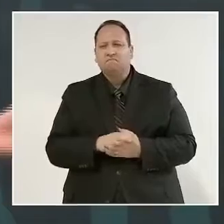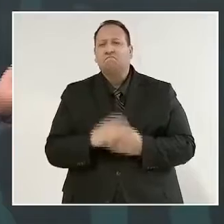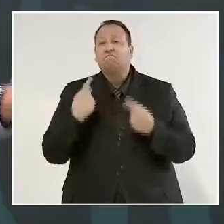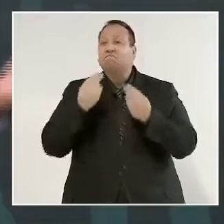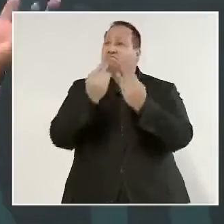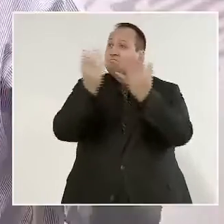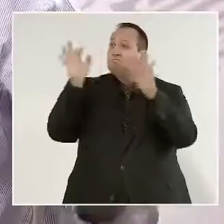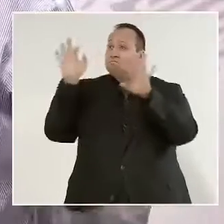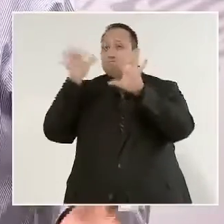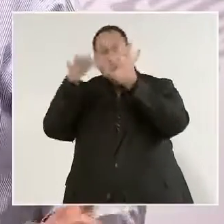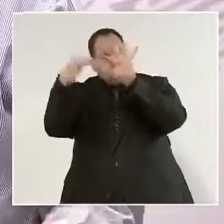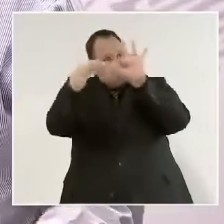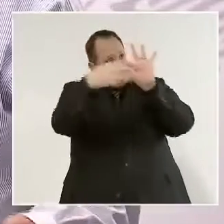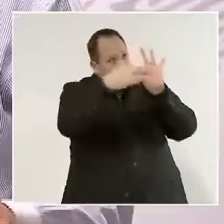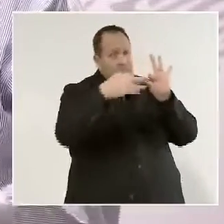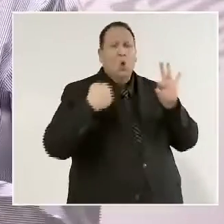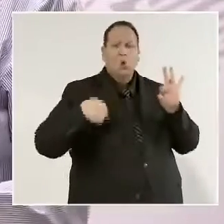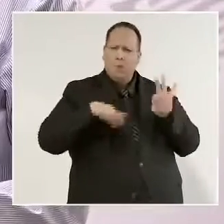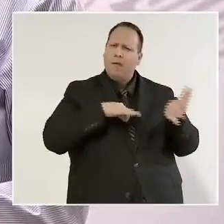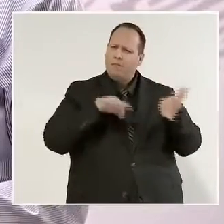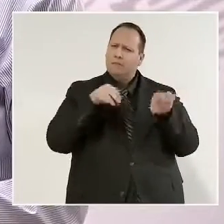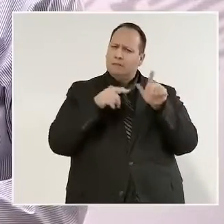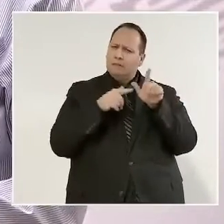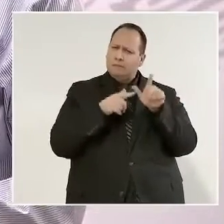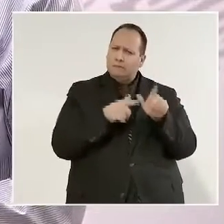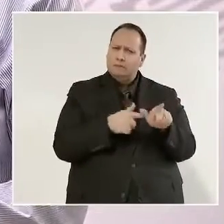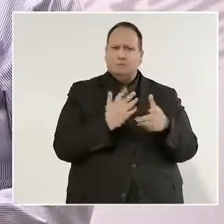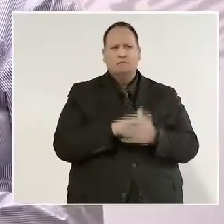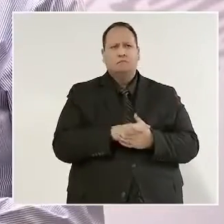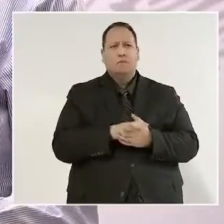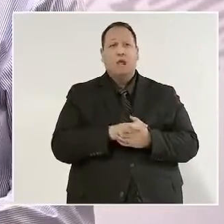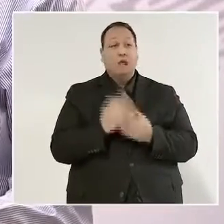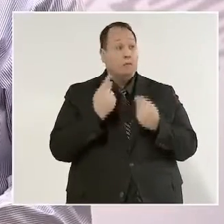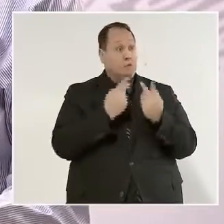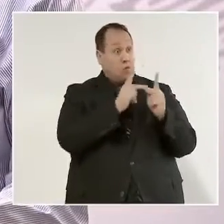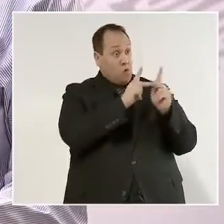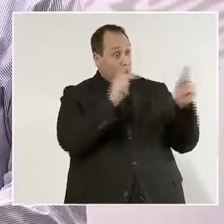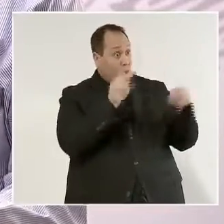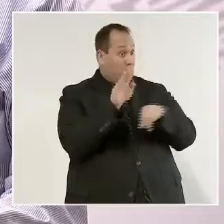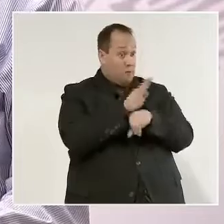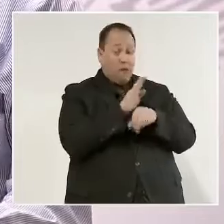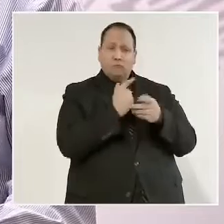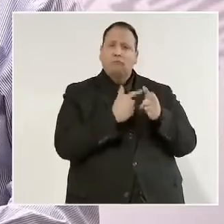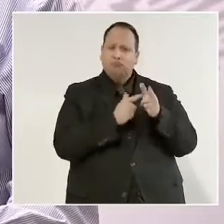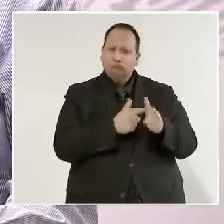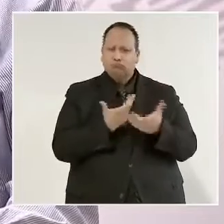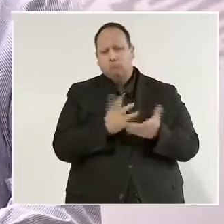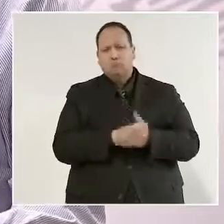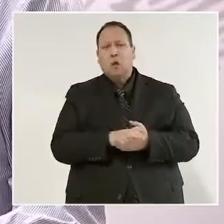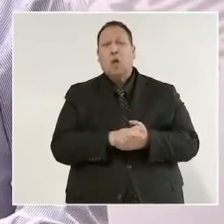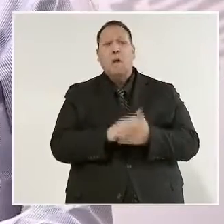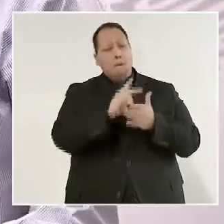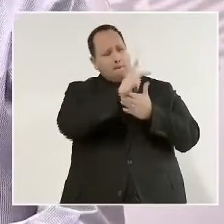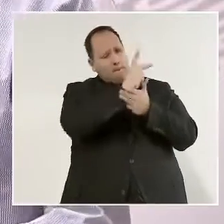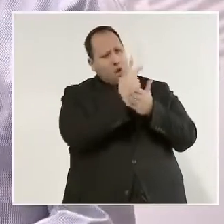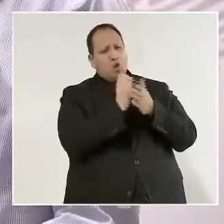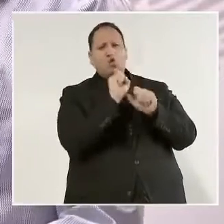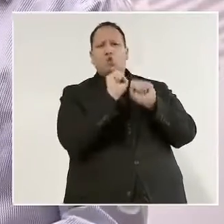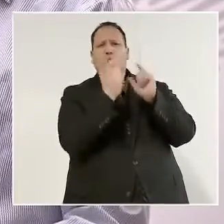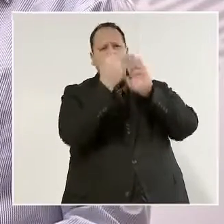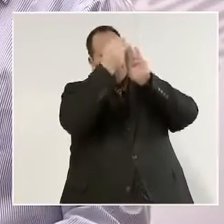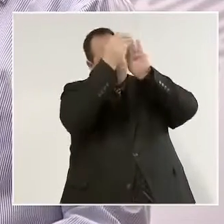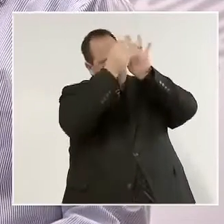informándole a la gente que vamos a seguir trabajando, beneficio de todos, continúan todos los programas